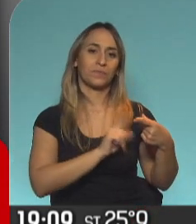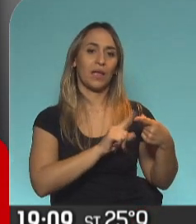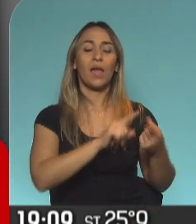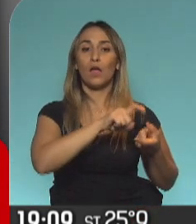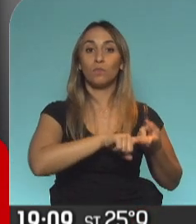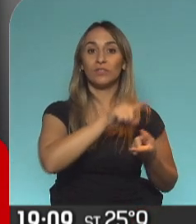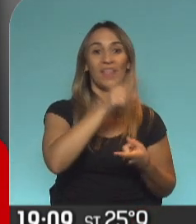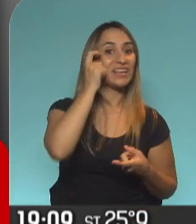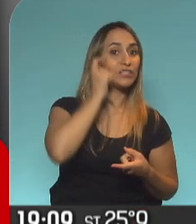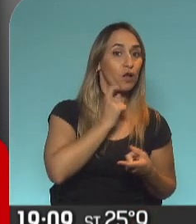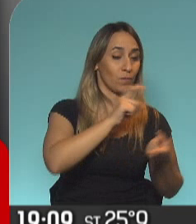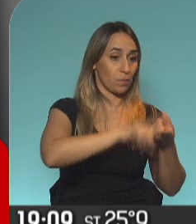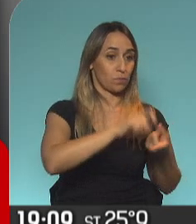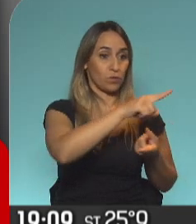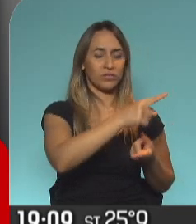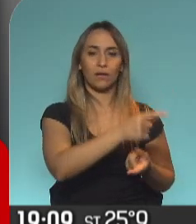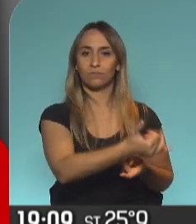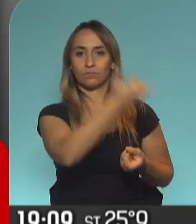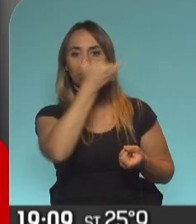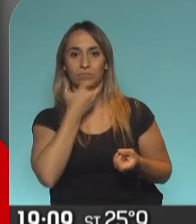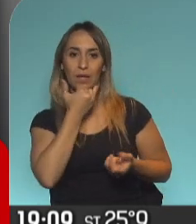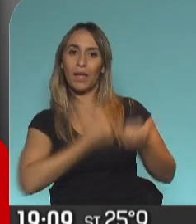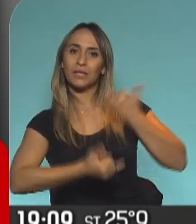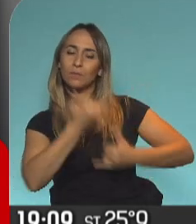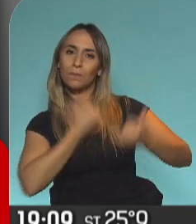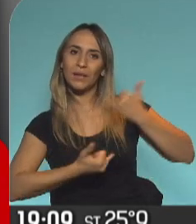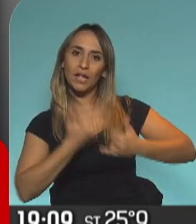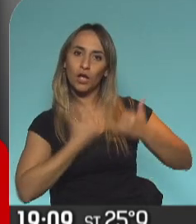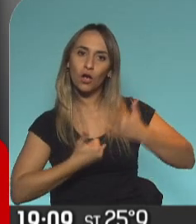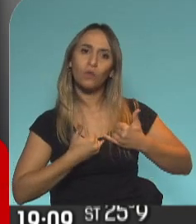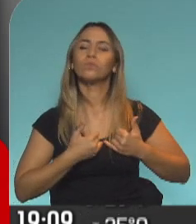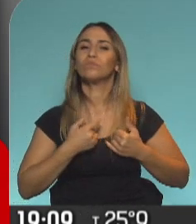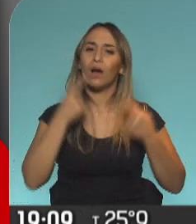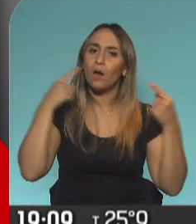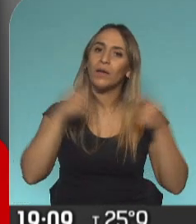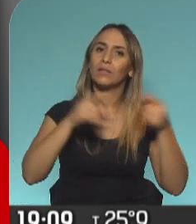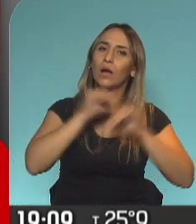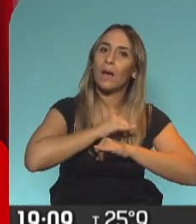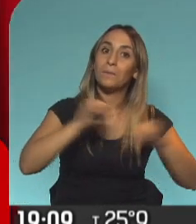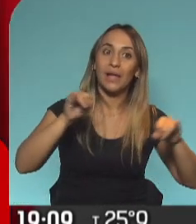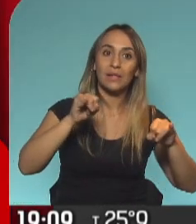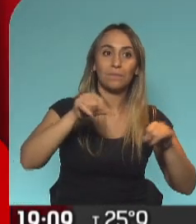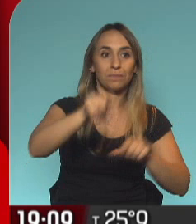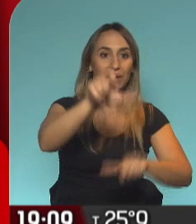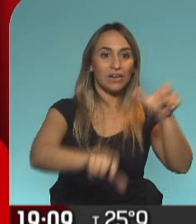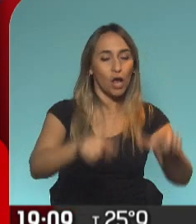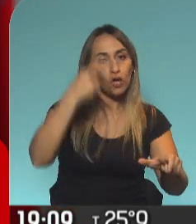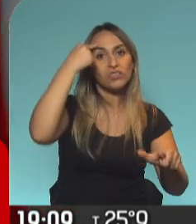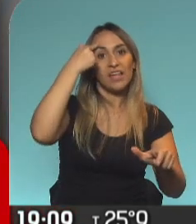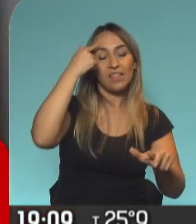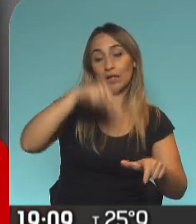Kicillof, que le explicó que se trataba de una campaña de concientización para, en ese